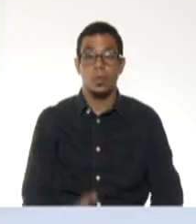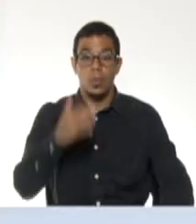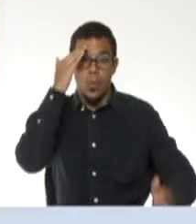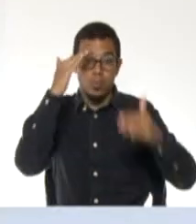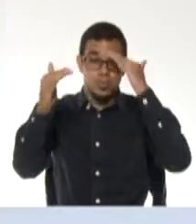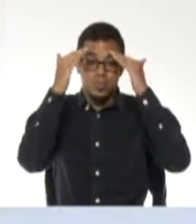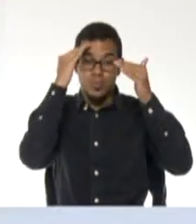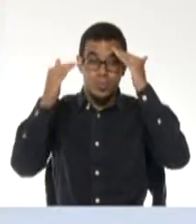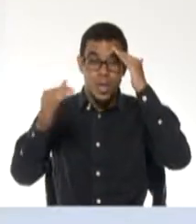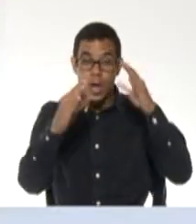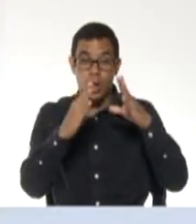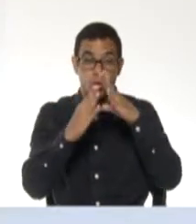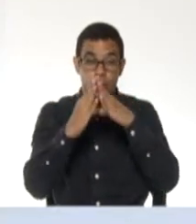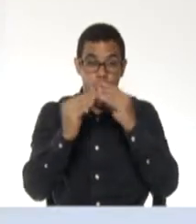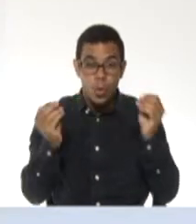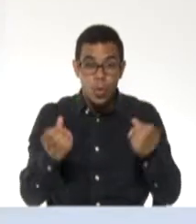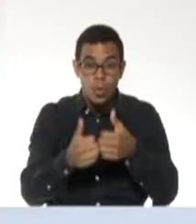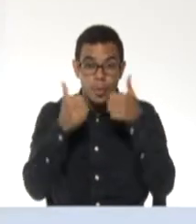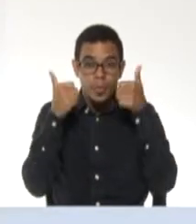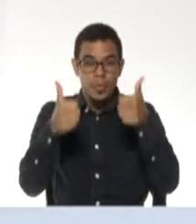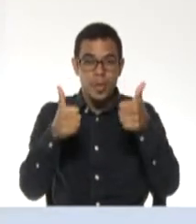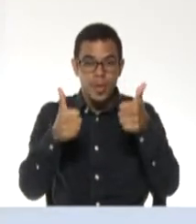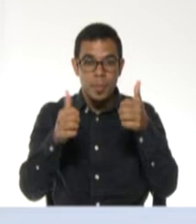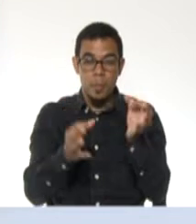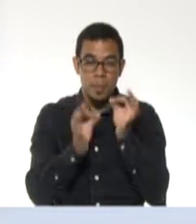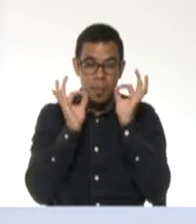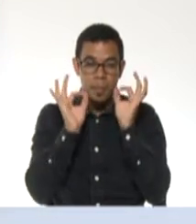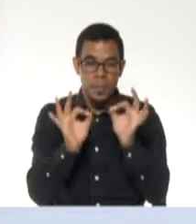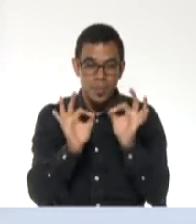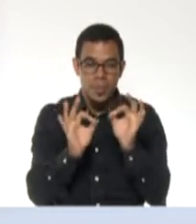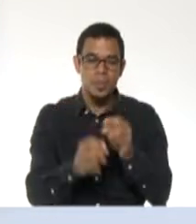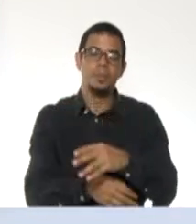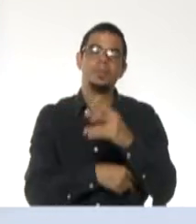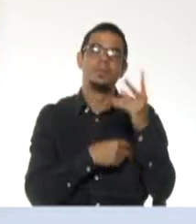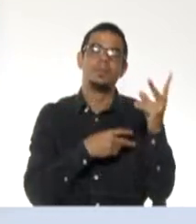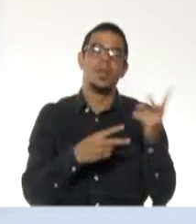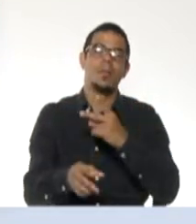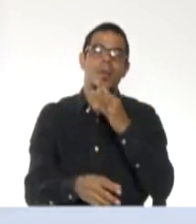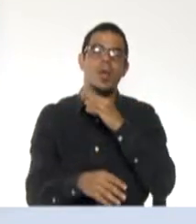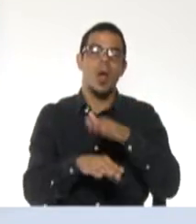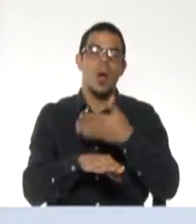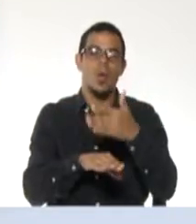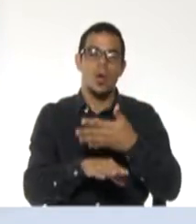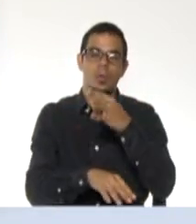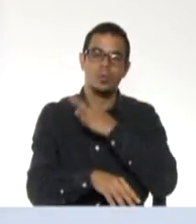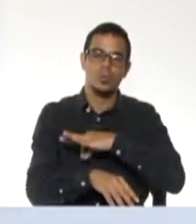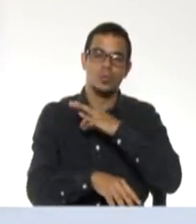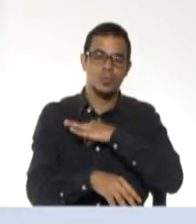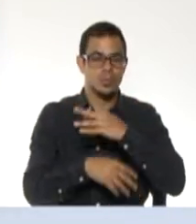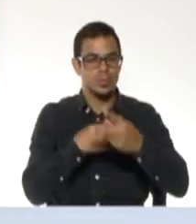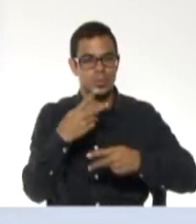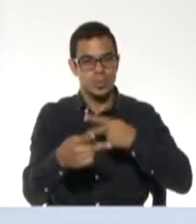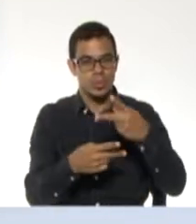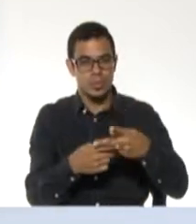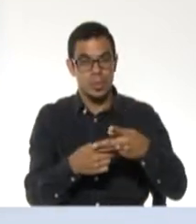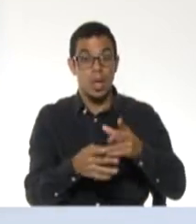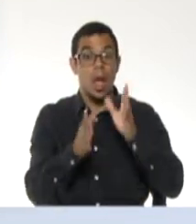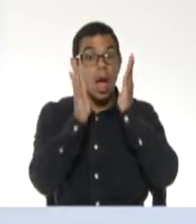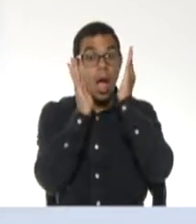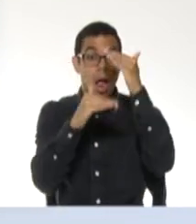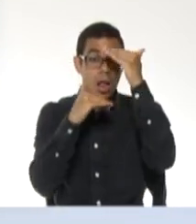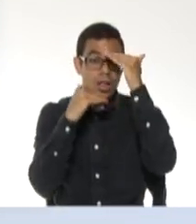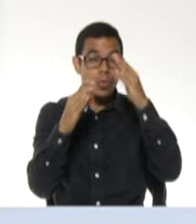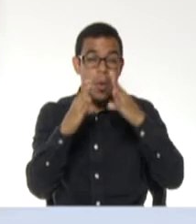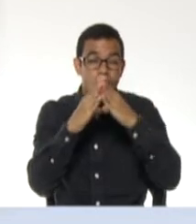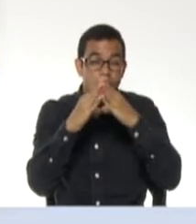Hola, hola, ¿cómo están en casa? Bienvenidos a esta tarde de jueves de Socio Productivo. Por ello los invito a que estén atentos